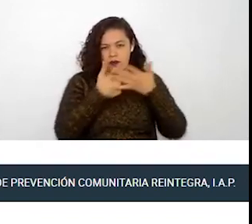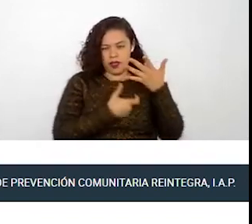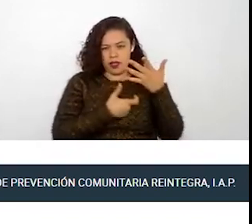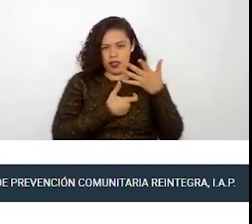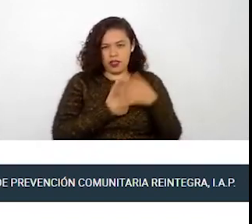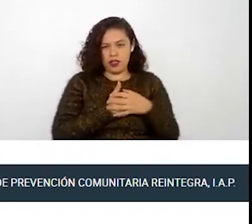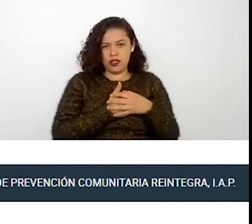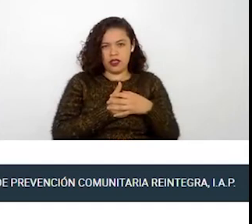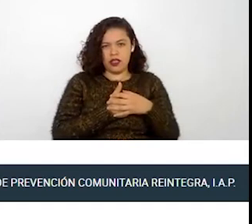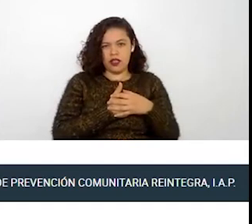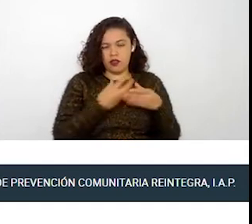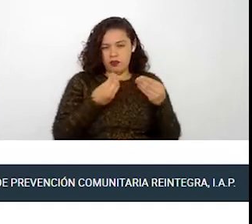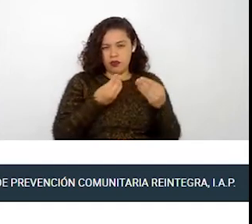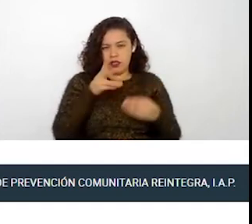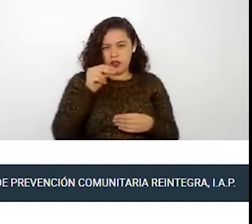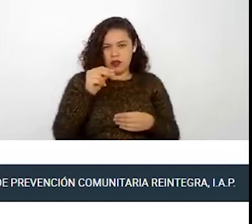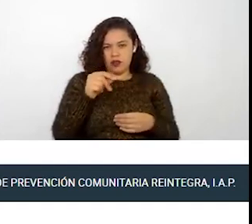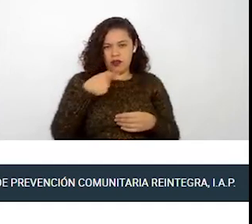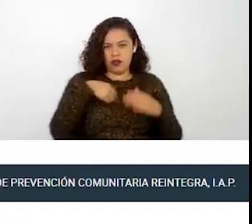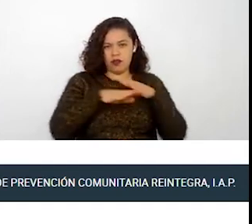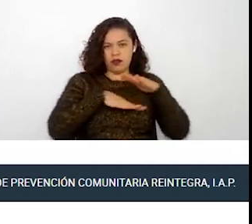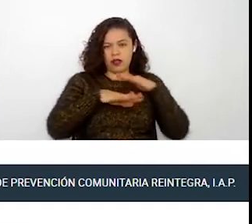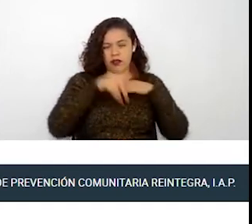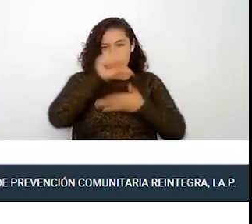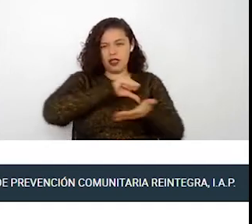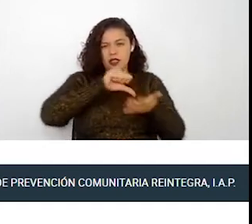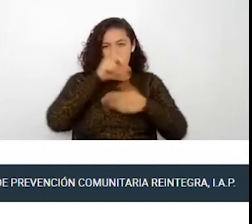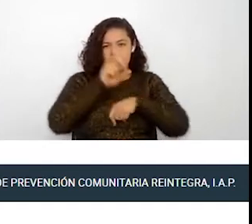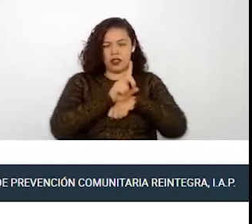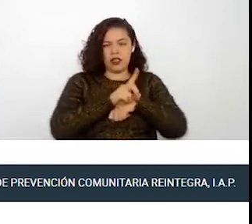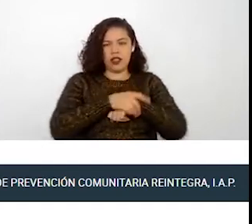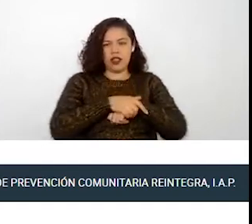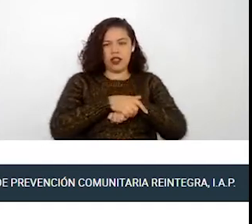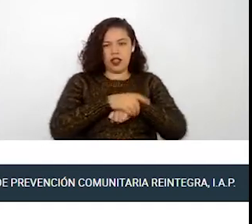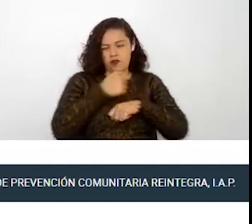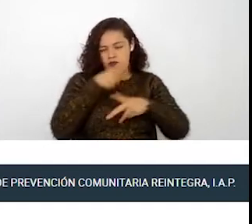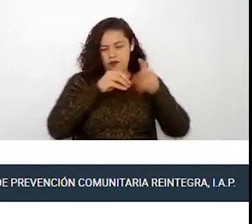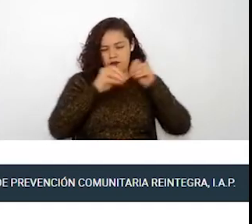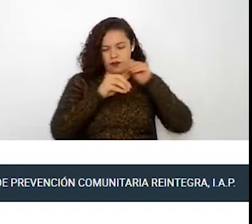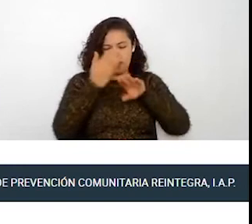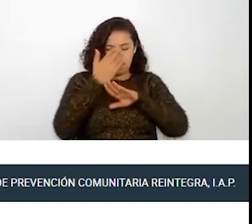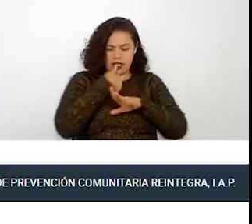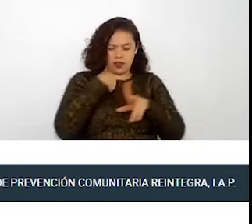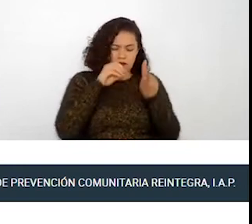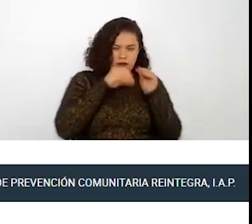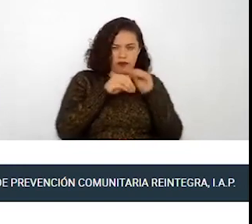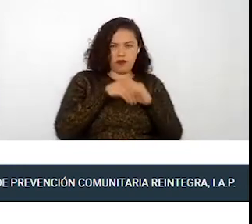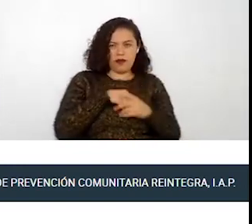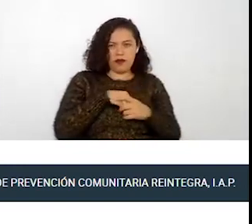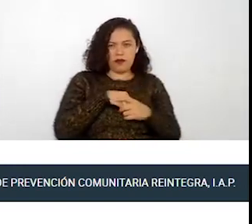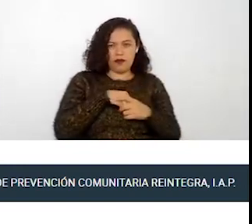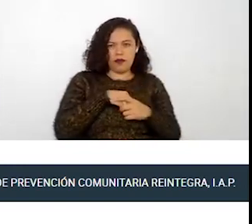no muchas me base en el centro de día y como lo decían anteriormente en el